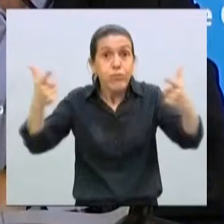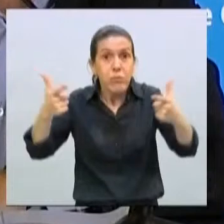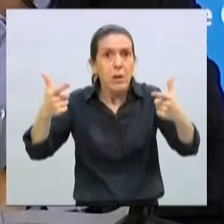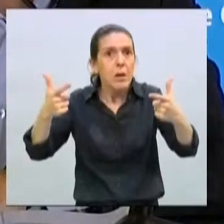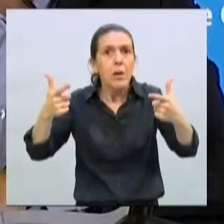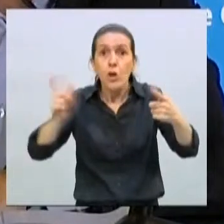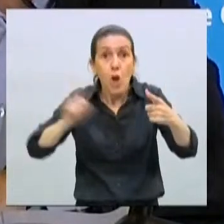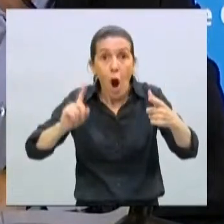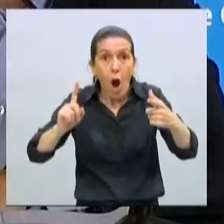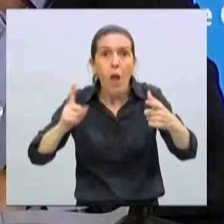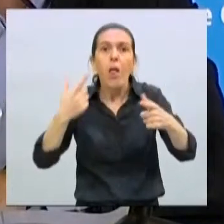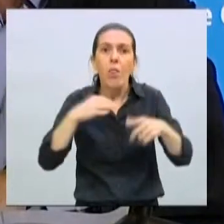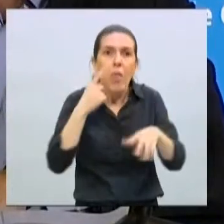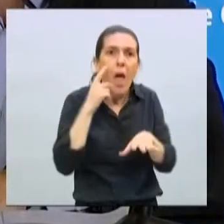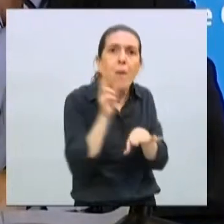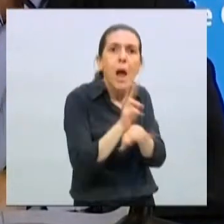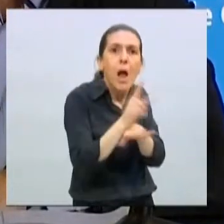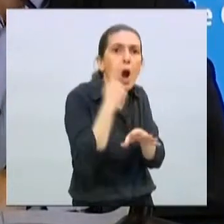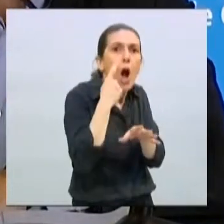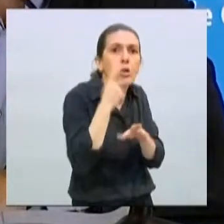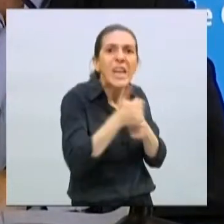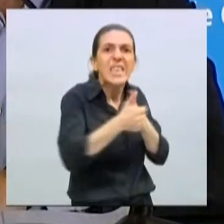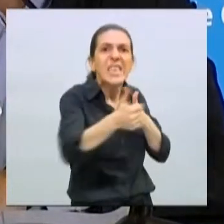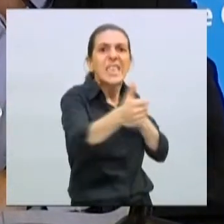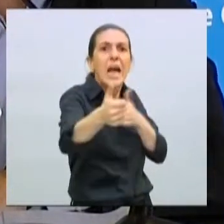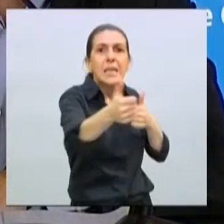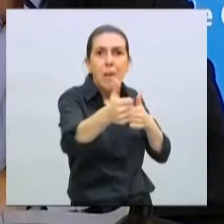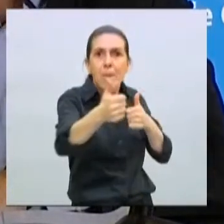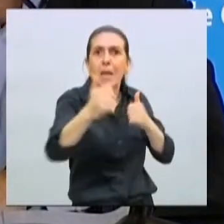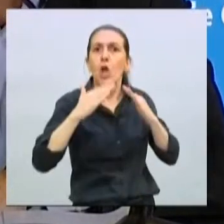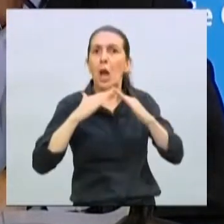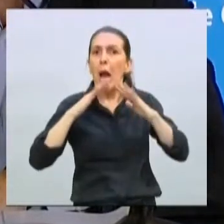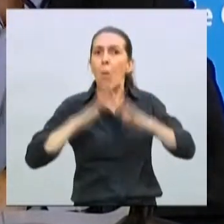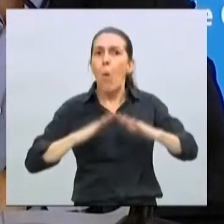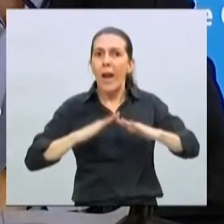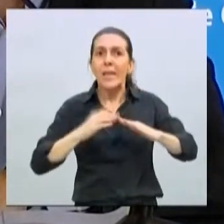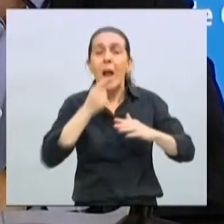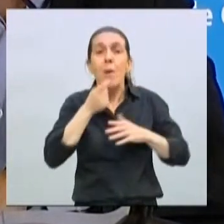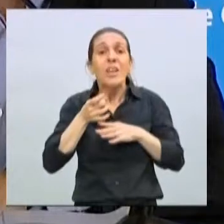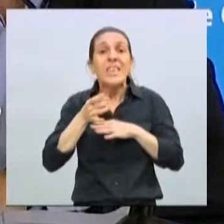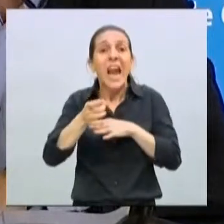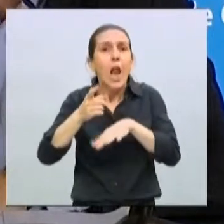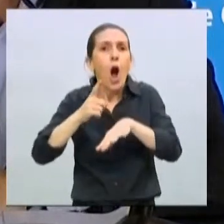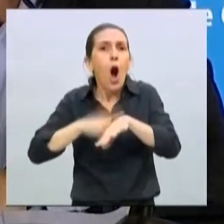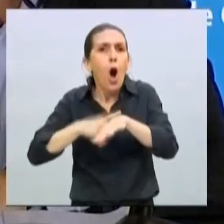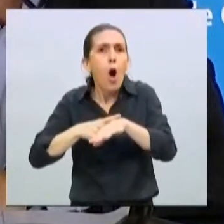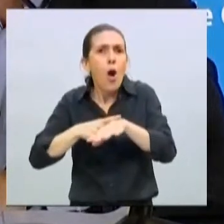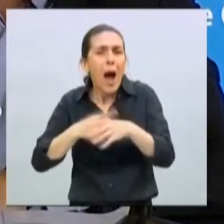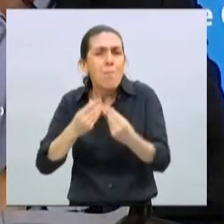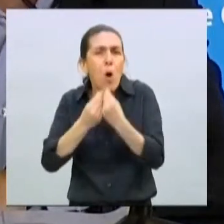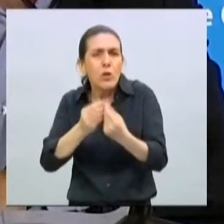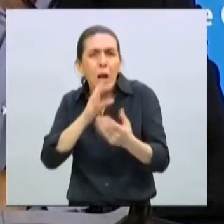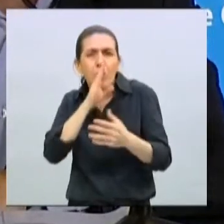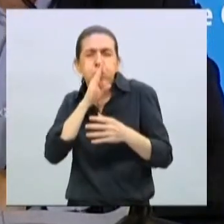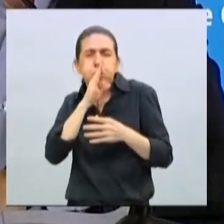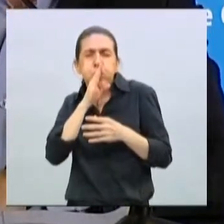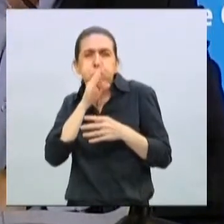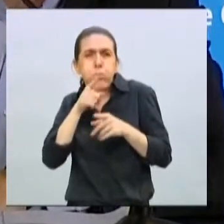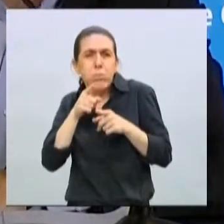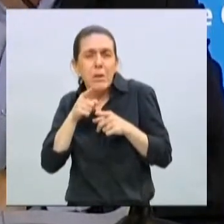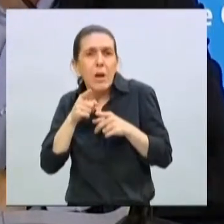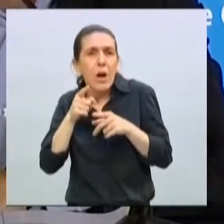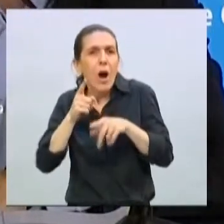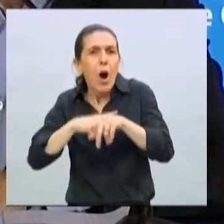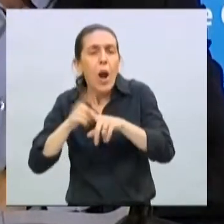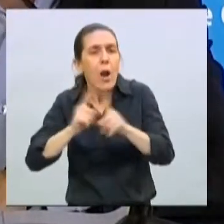seguridad personal y las medidas de distanciamiento social, cosa que en un tren en hora pico es imposible. Por eso van a viajar